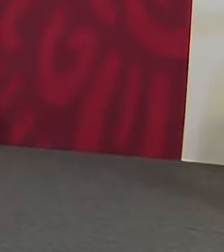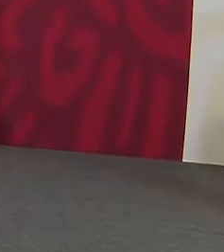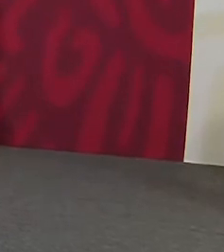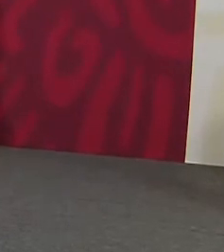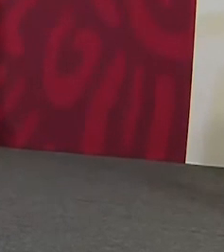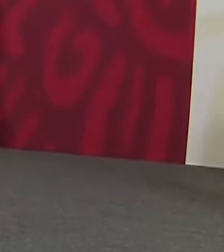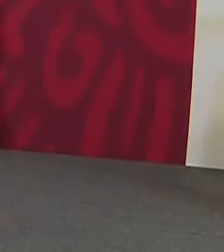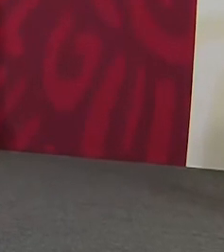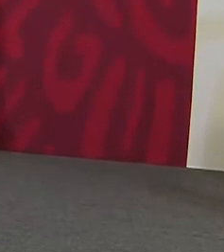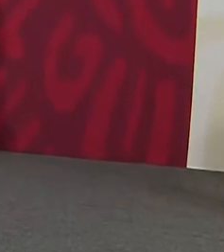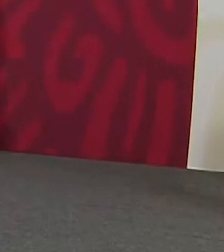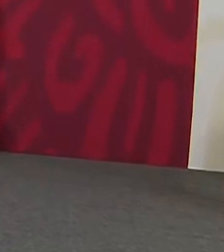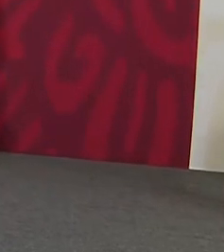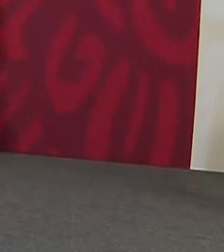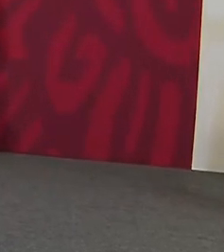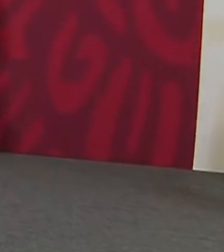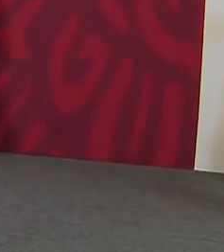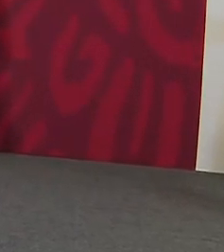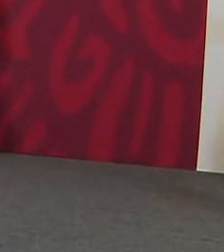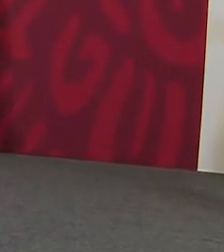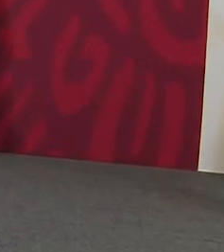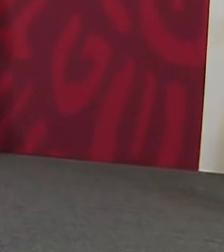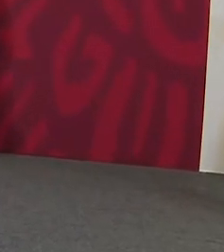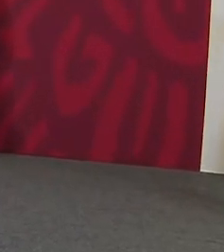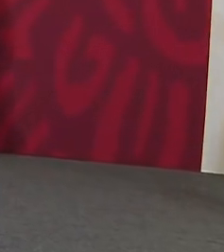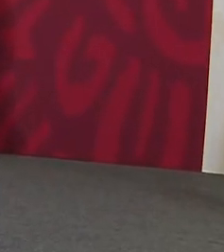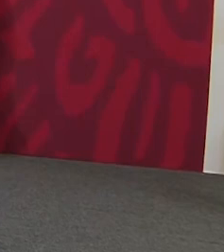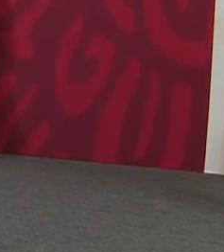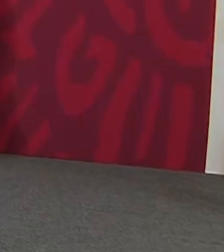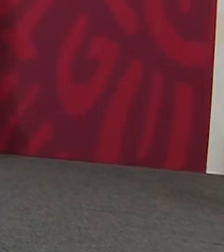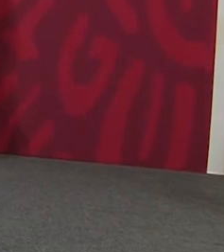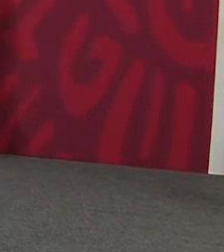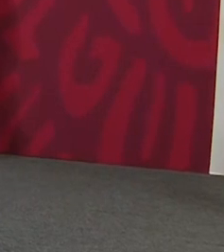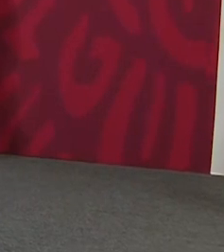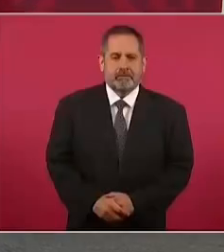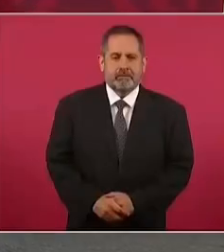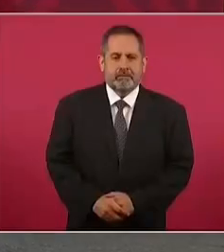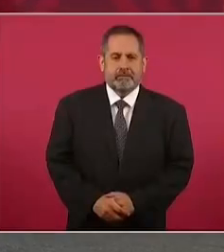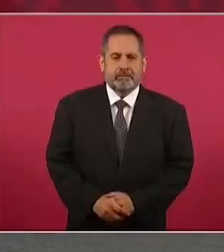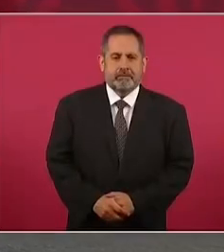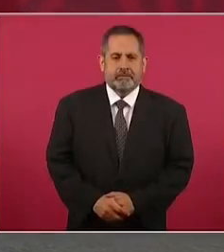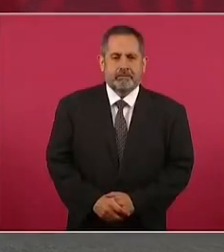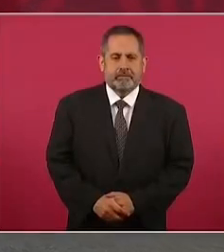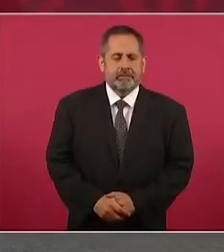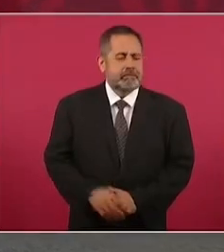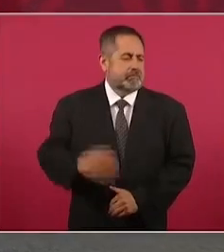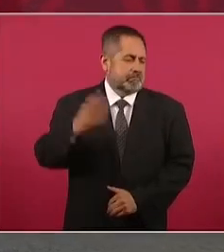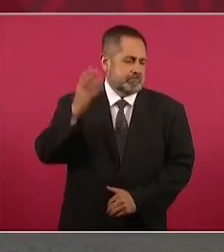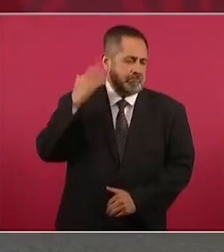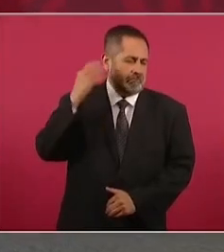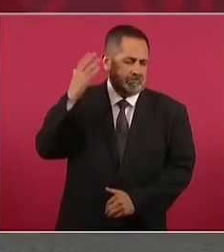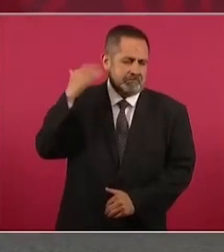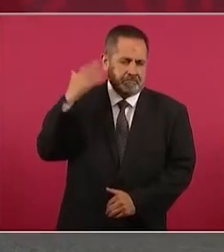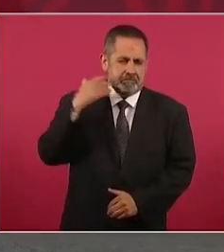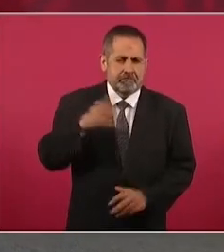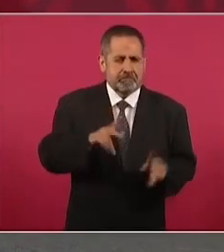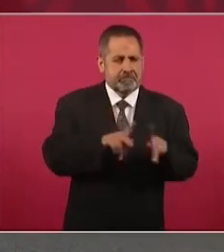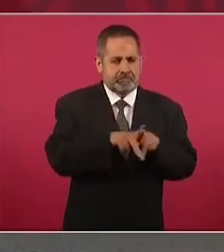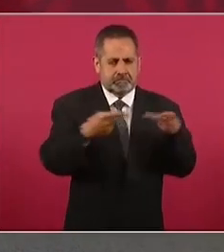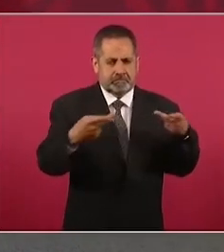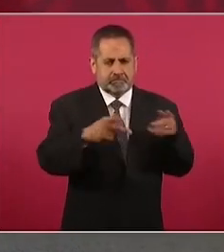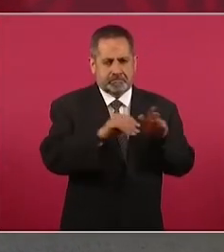estaba en la sección, la aclaración se ponía, no en Reforma, en general, ¿dónde